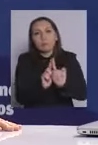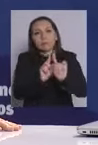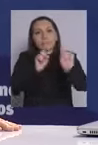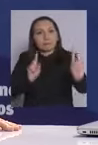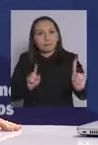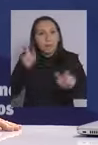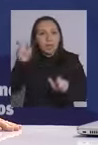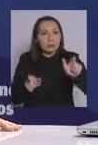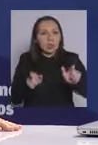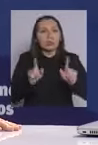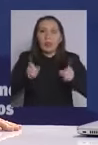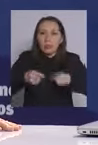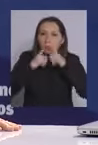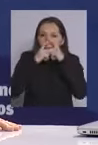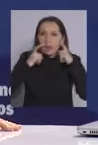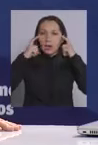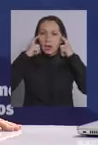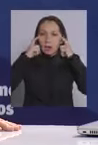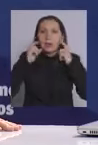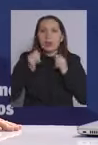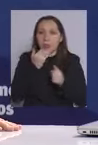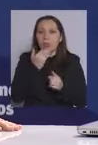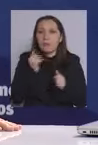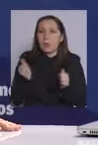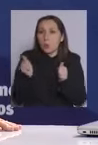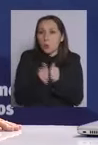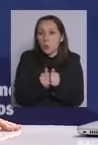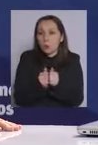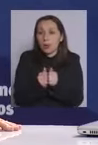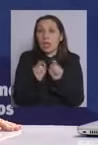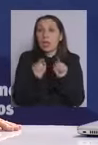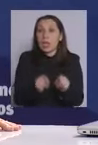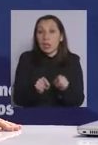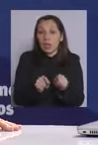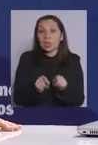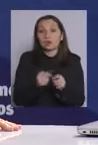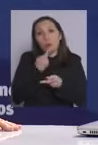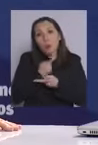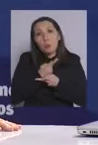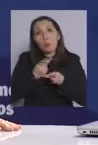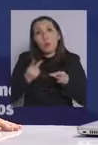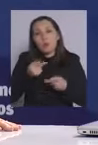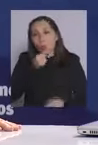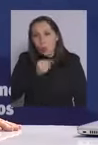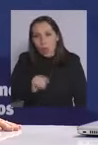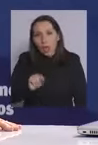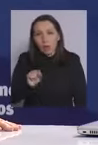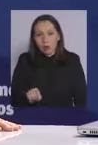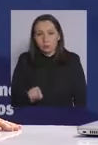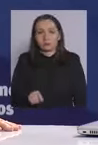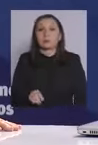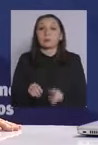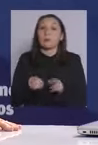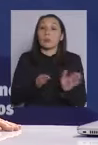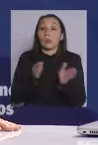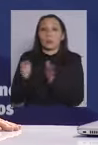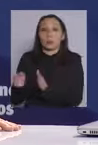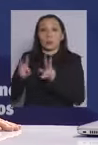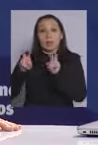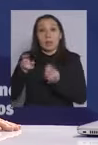social, uso de mascarilla y acompañamiento. Eso lo anunciaremos a la brevedad. Con respecto